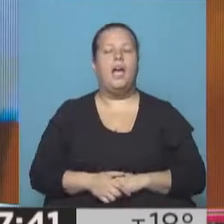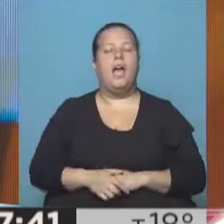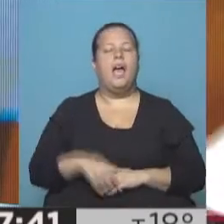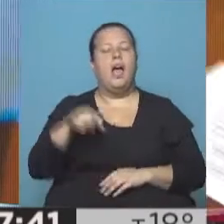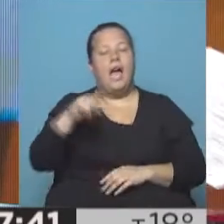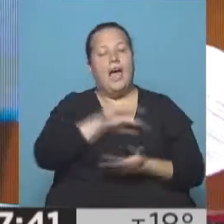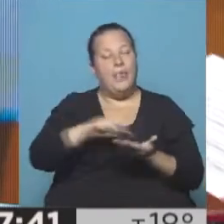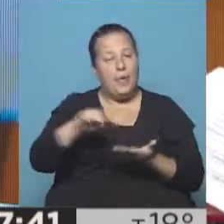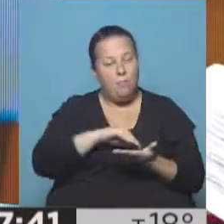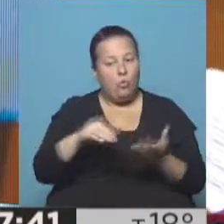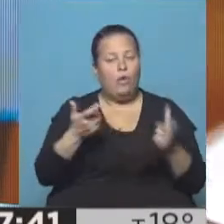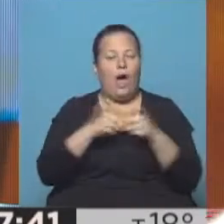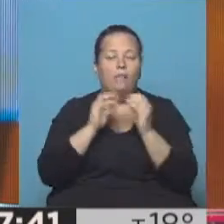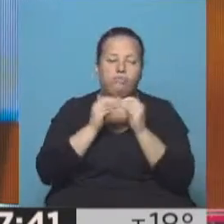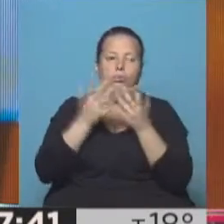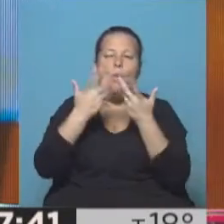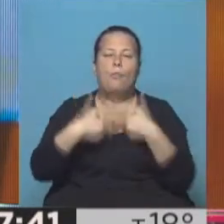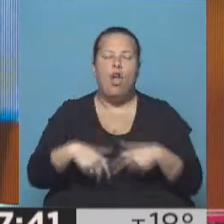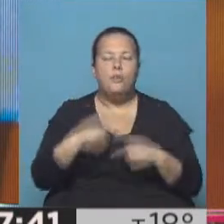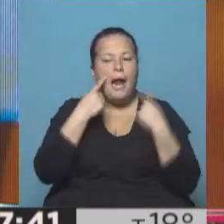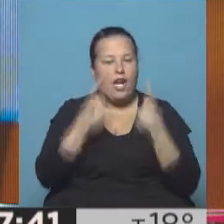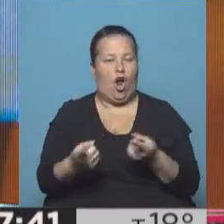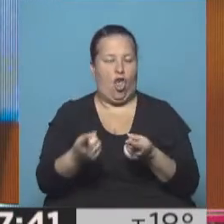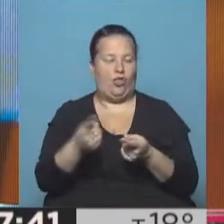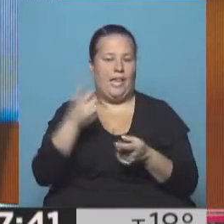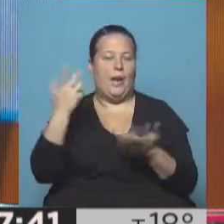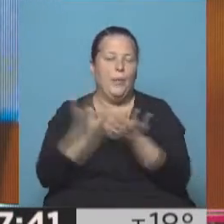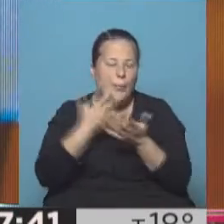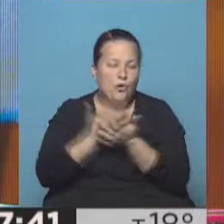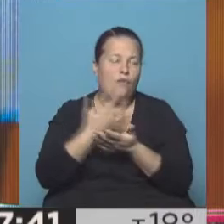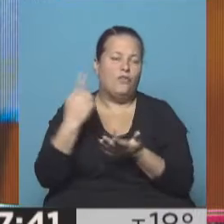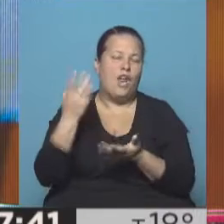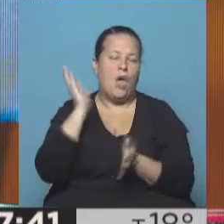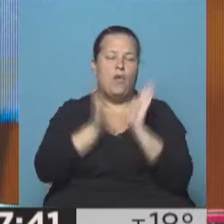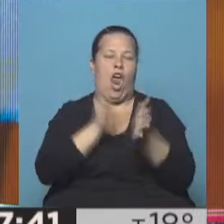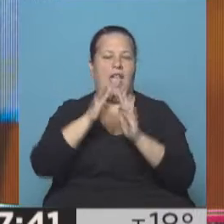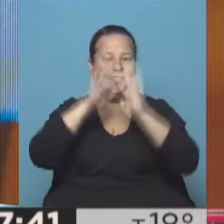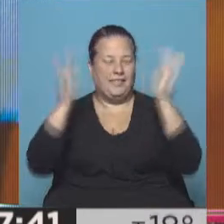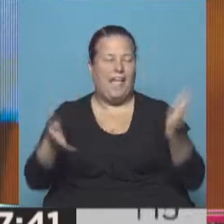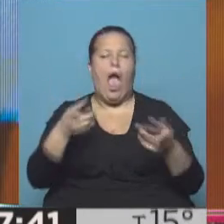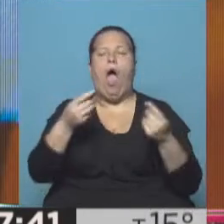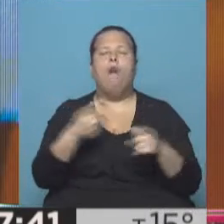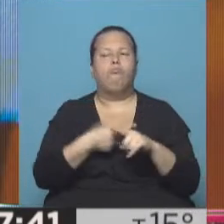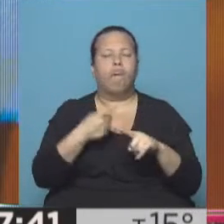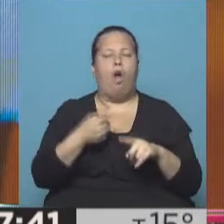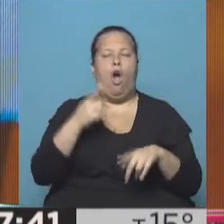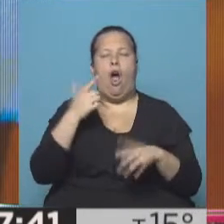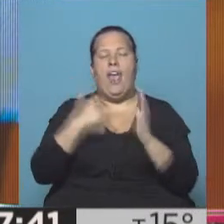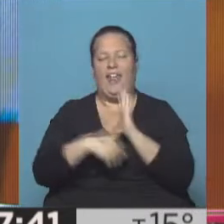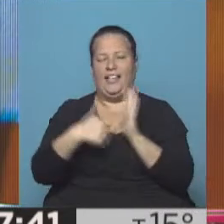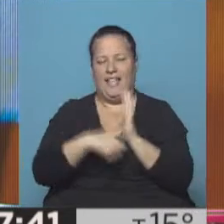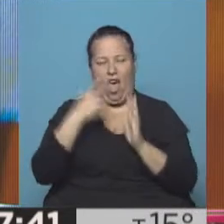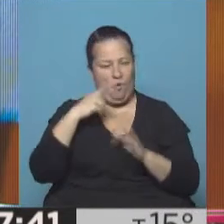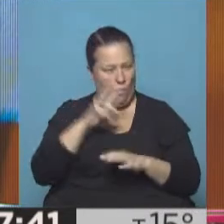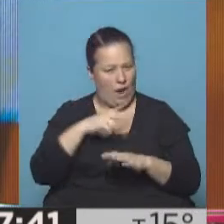La Cámara de Diputados trató el proyecto para reconocer a las víctimas de violencia institucional por motivo de identidad de género,